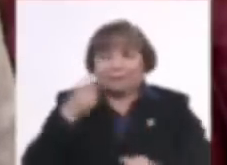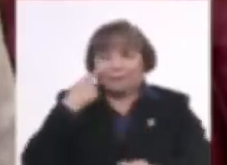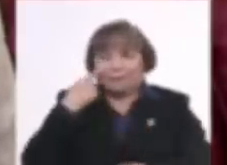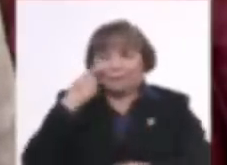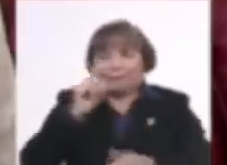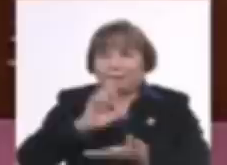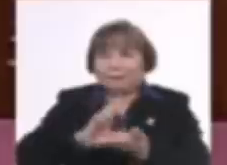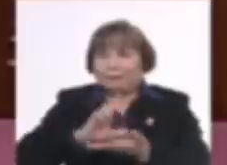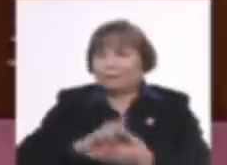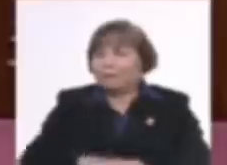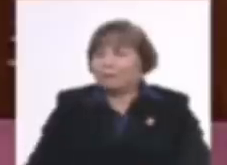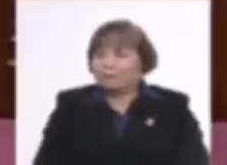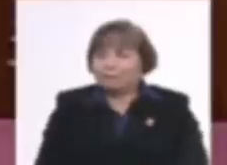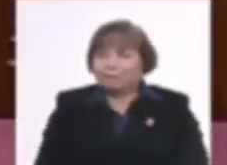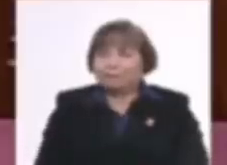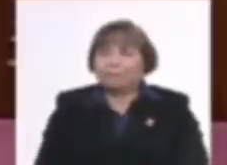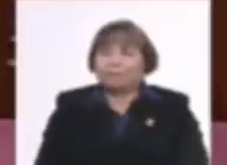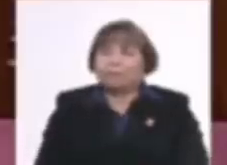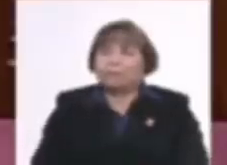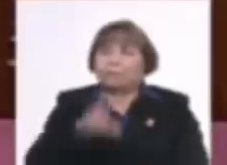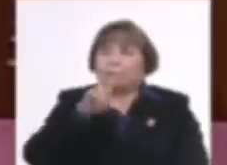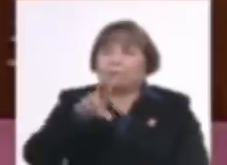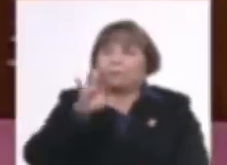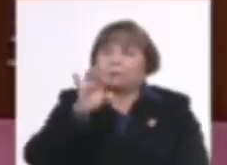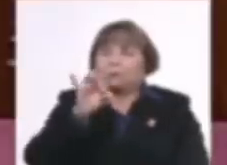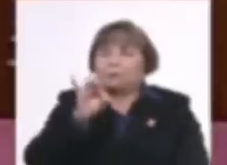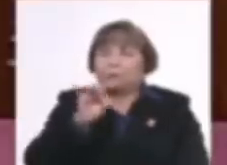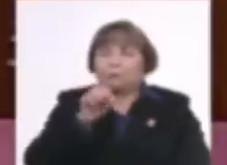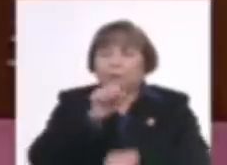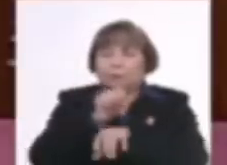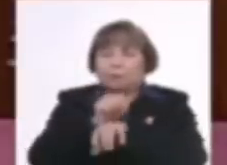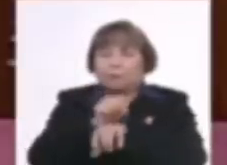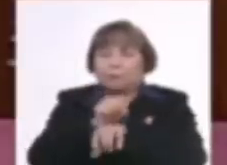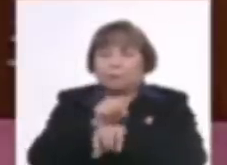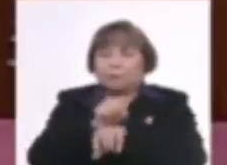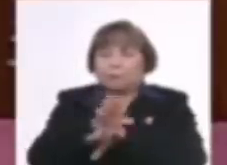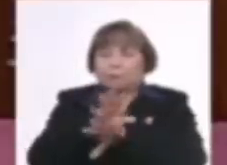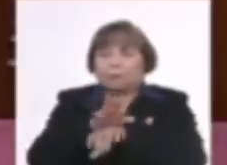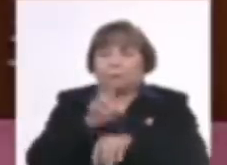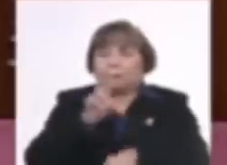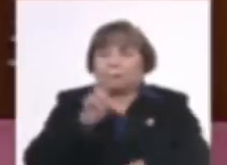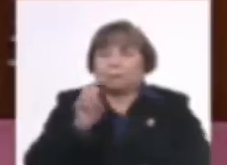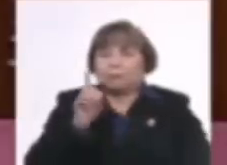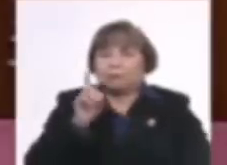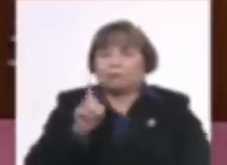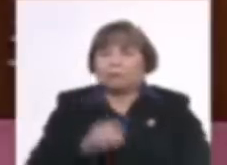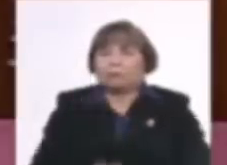conozco Lima. Okay, okay. Y el 28 de julio del 2021,